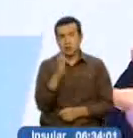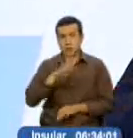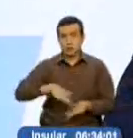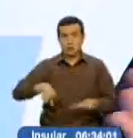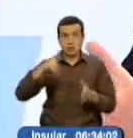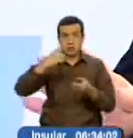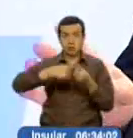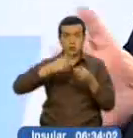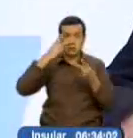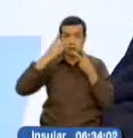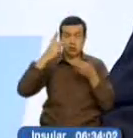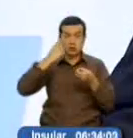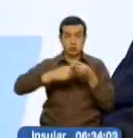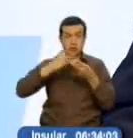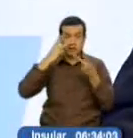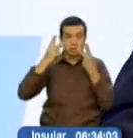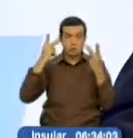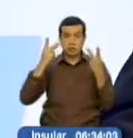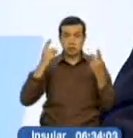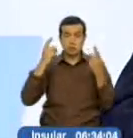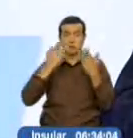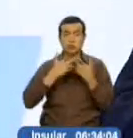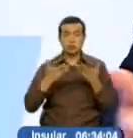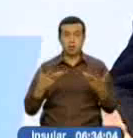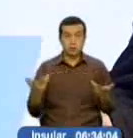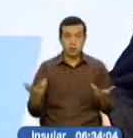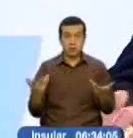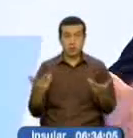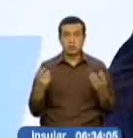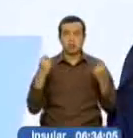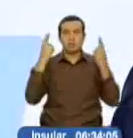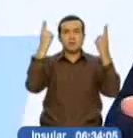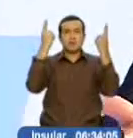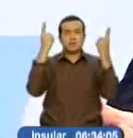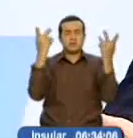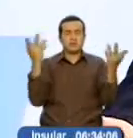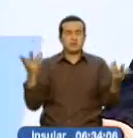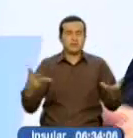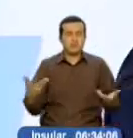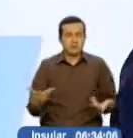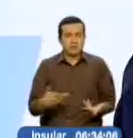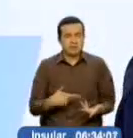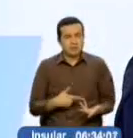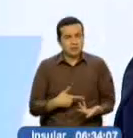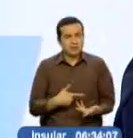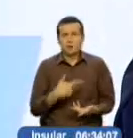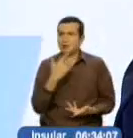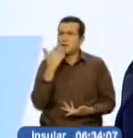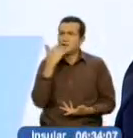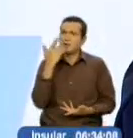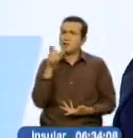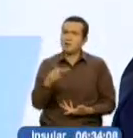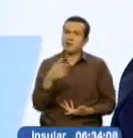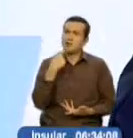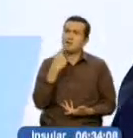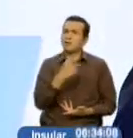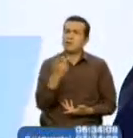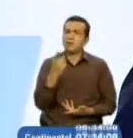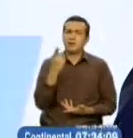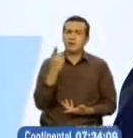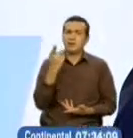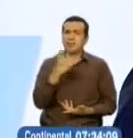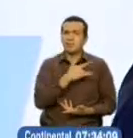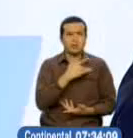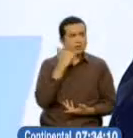el otro día una cosa casi que te causa risa, pero igual a la persona afectada le debe